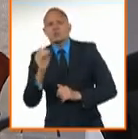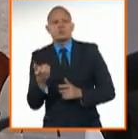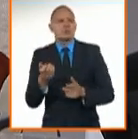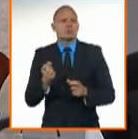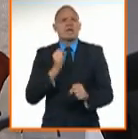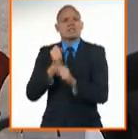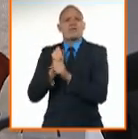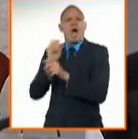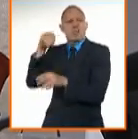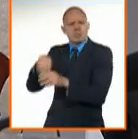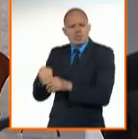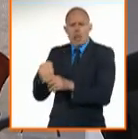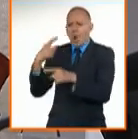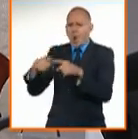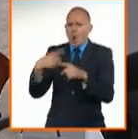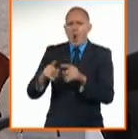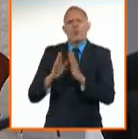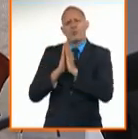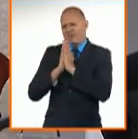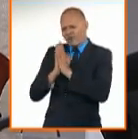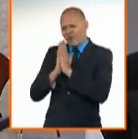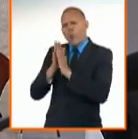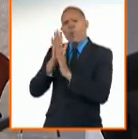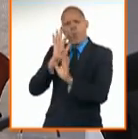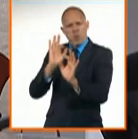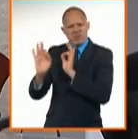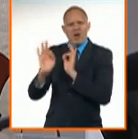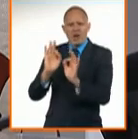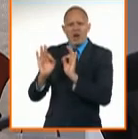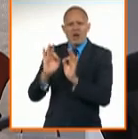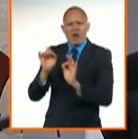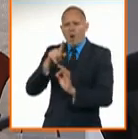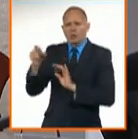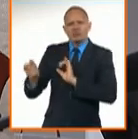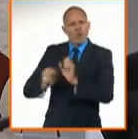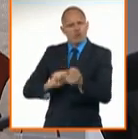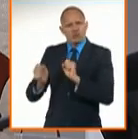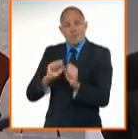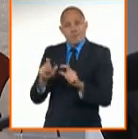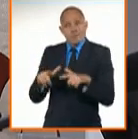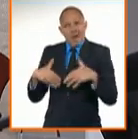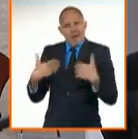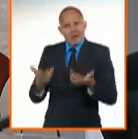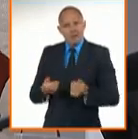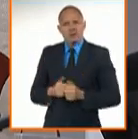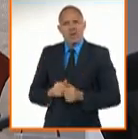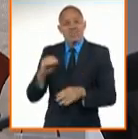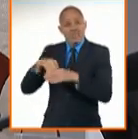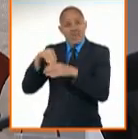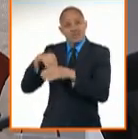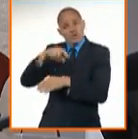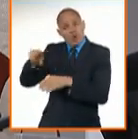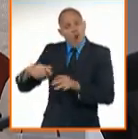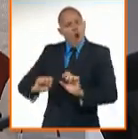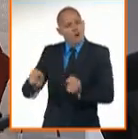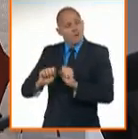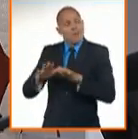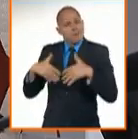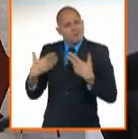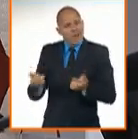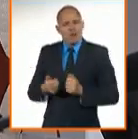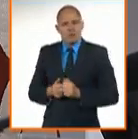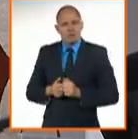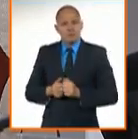estatales de que refuercen todas las medidas para el uso racional en sus entidades y también a la población que